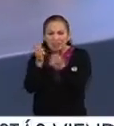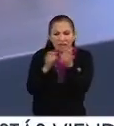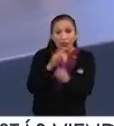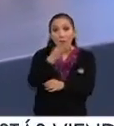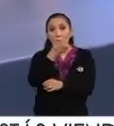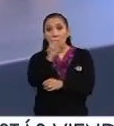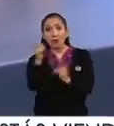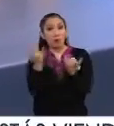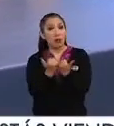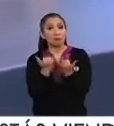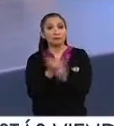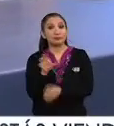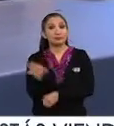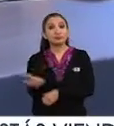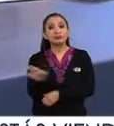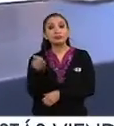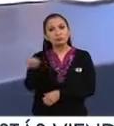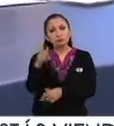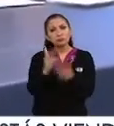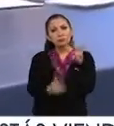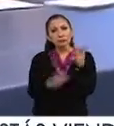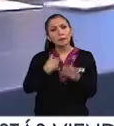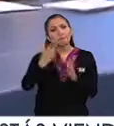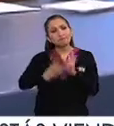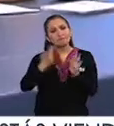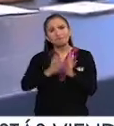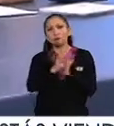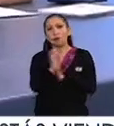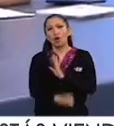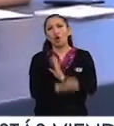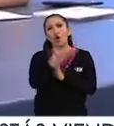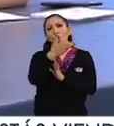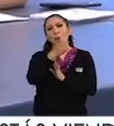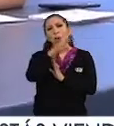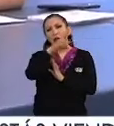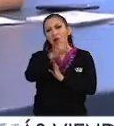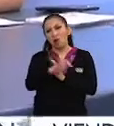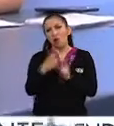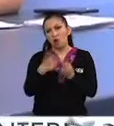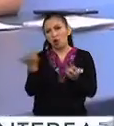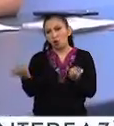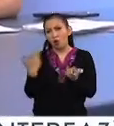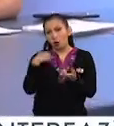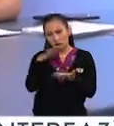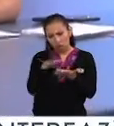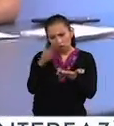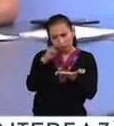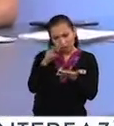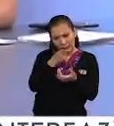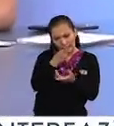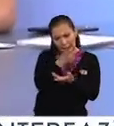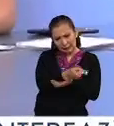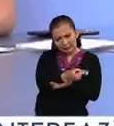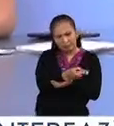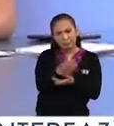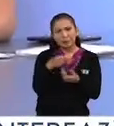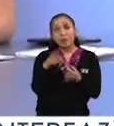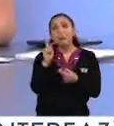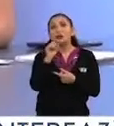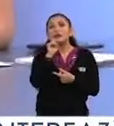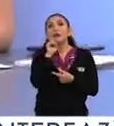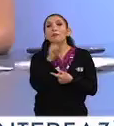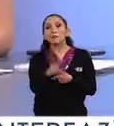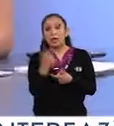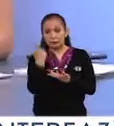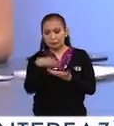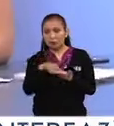caso de Homero es lo mismo. Él dialoga de manera constante, por ejemplo, con Homero, se lee, lo dice, pero